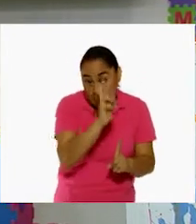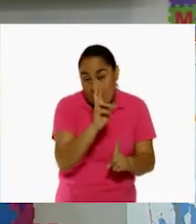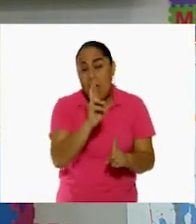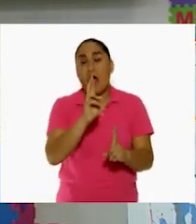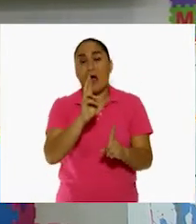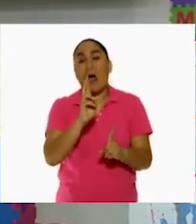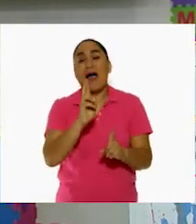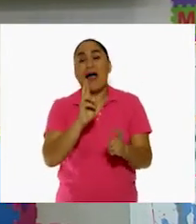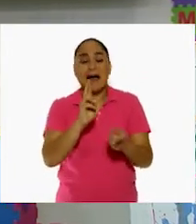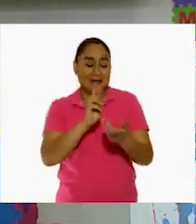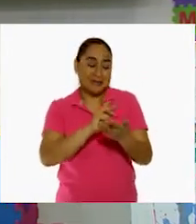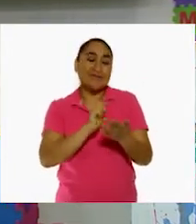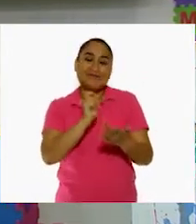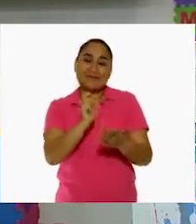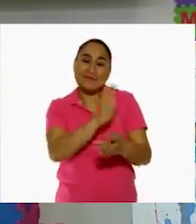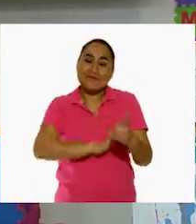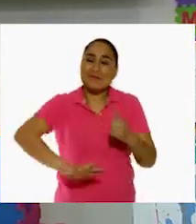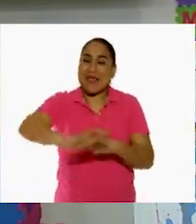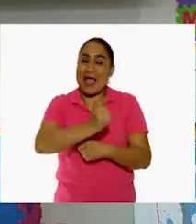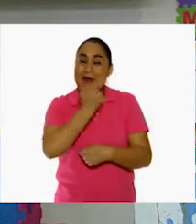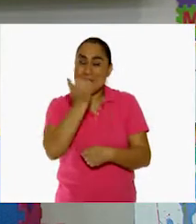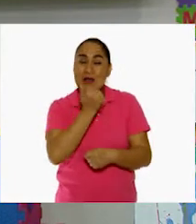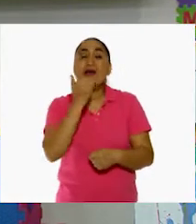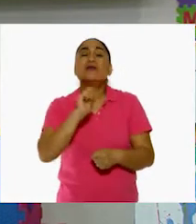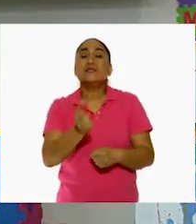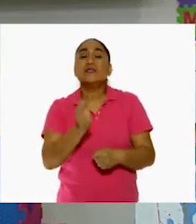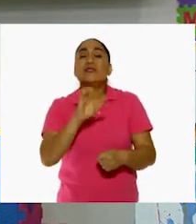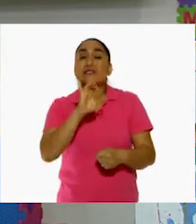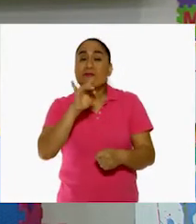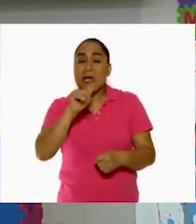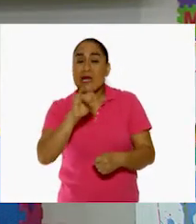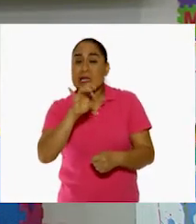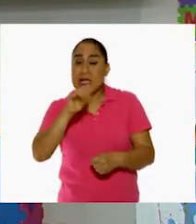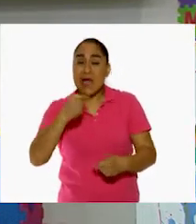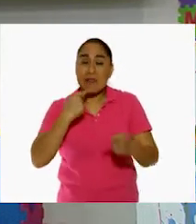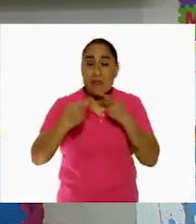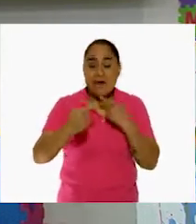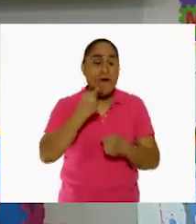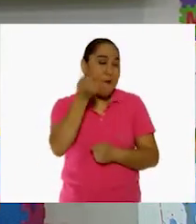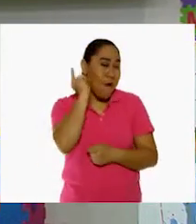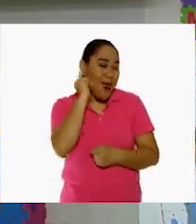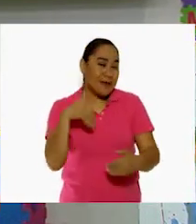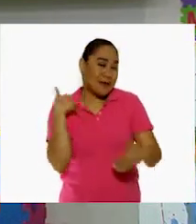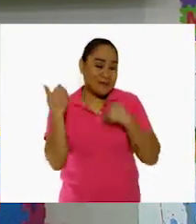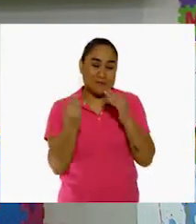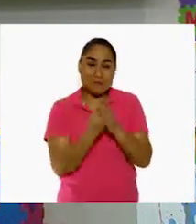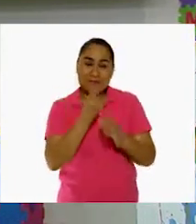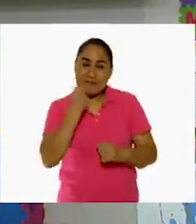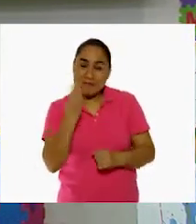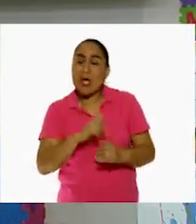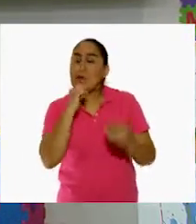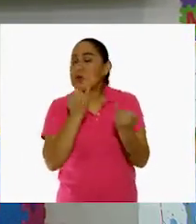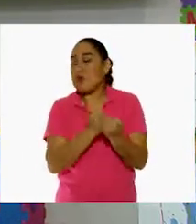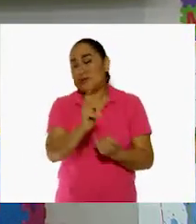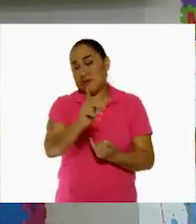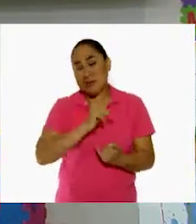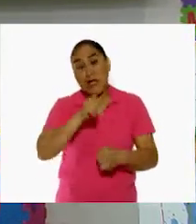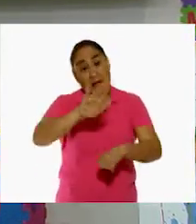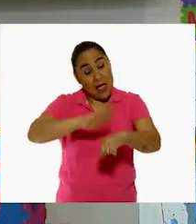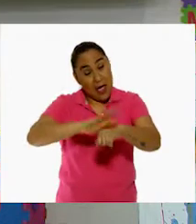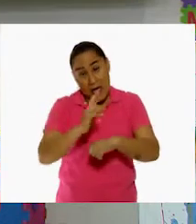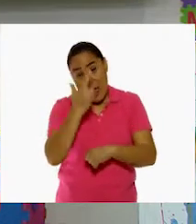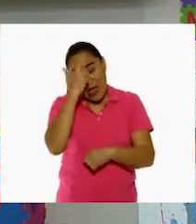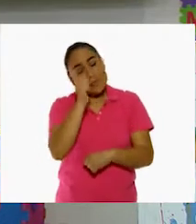la Palma de la Mano, del espacio de Cívica y Ética en Diálogo. Espero que lo hayan disfrutado tanto como nosotros. Recuerda, vive